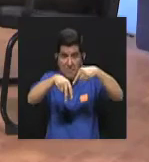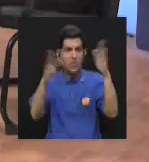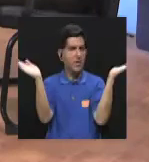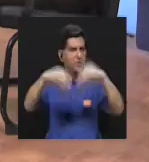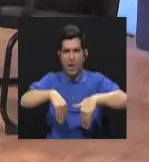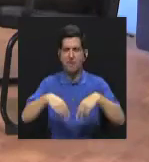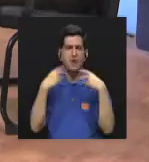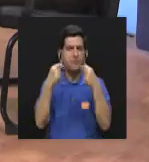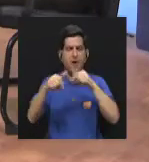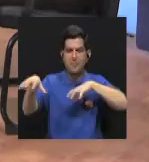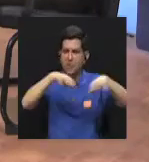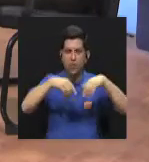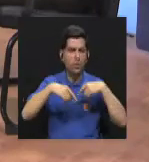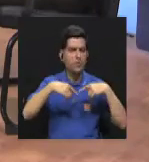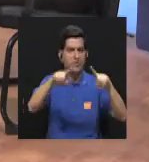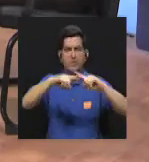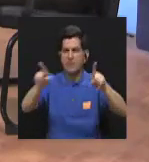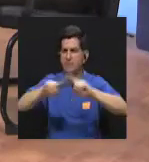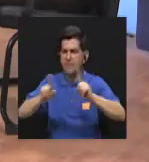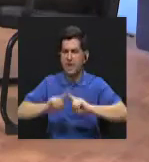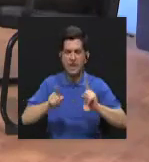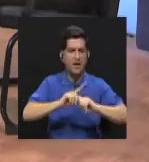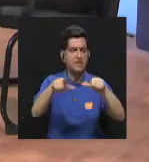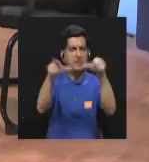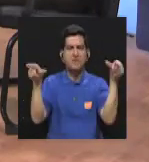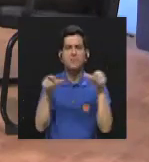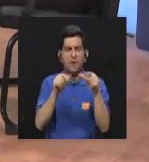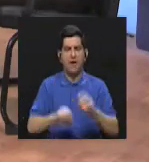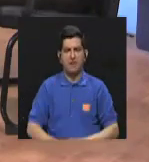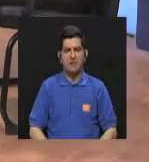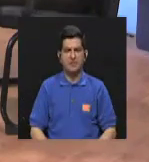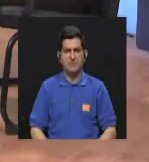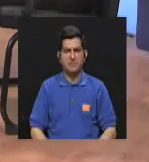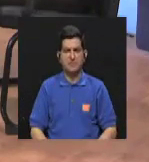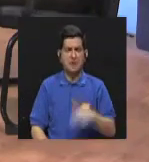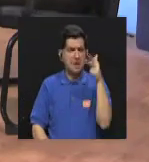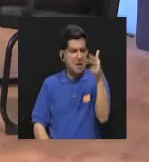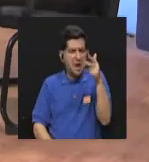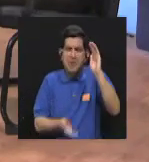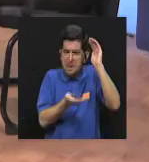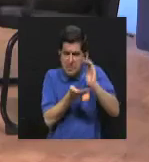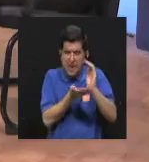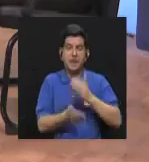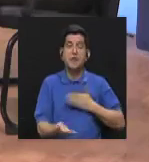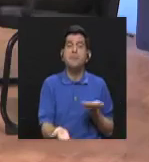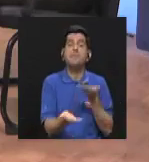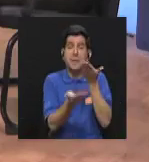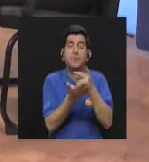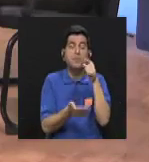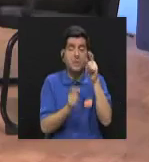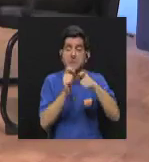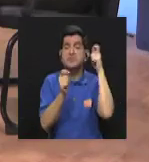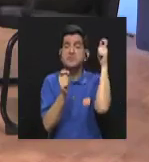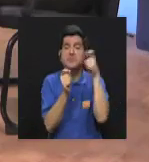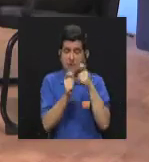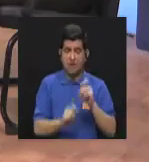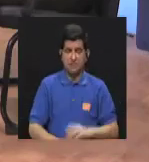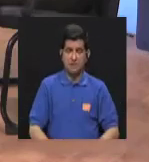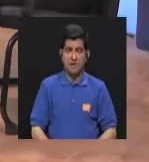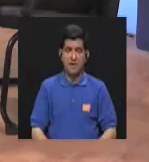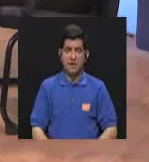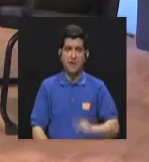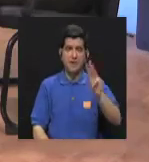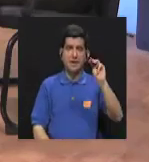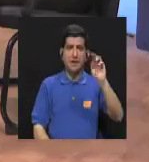mover rápidamente de un sitio a otro, en una cámara muy liviana, muy pequeña. Entonces, mi propuesta era esa, va a ser básicamente el making